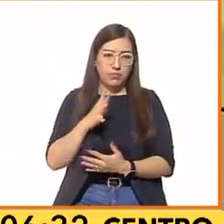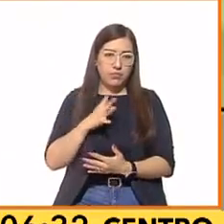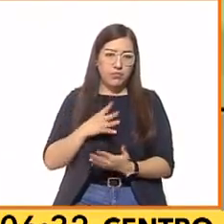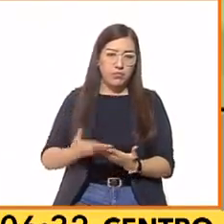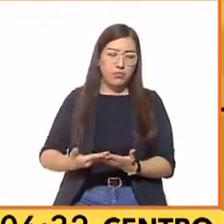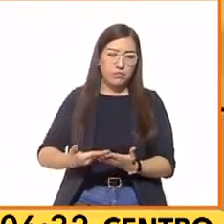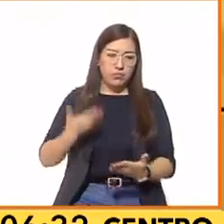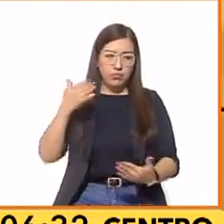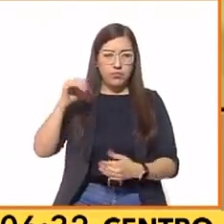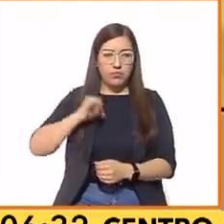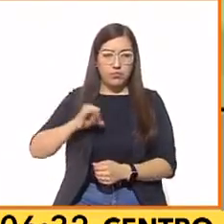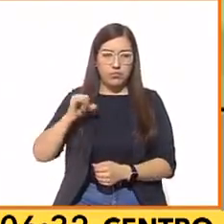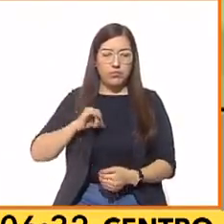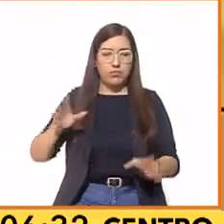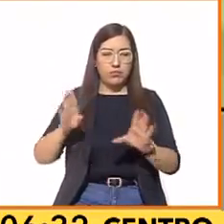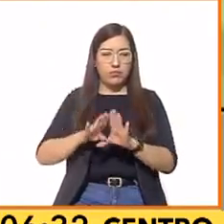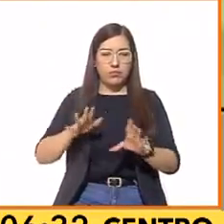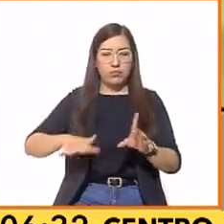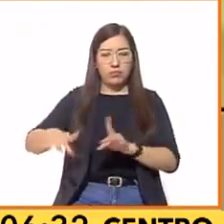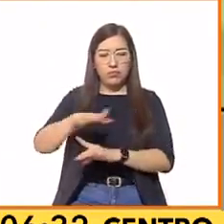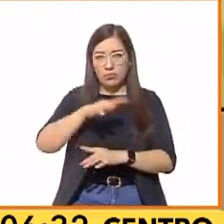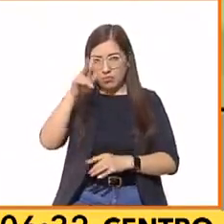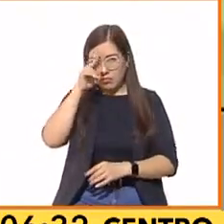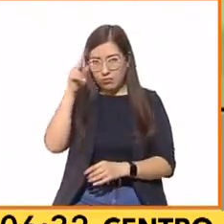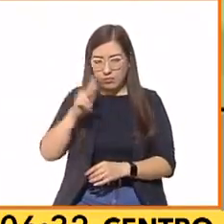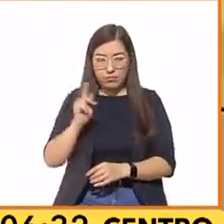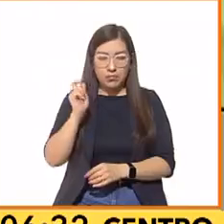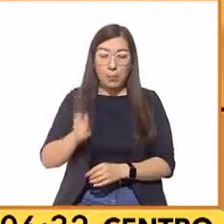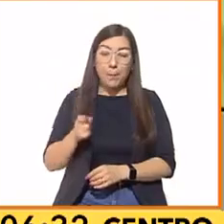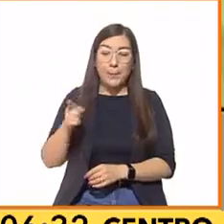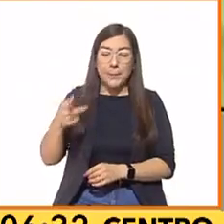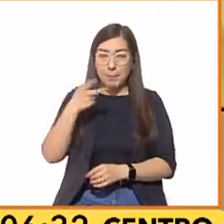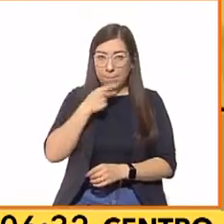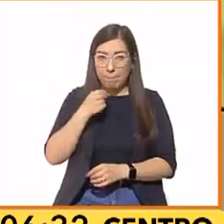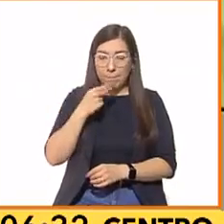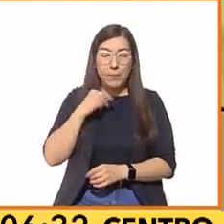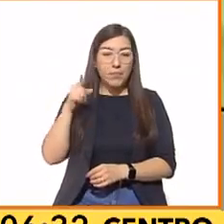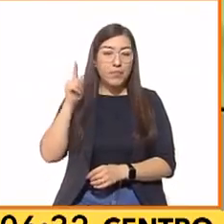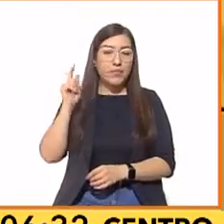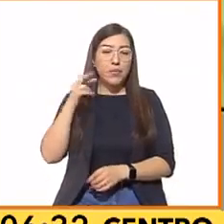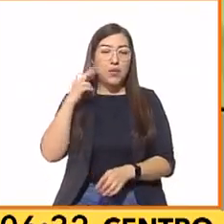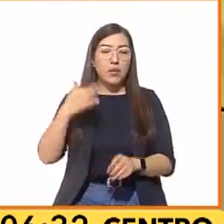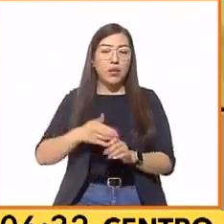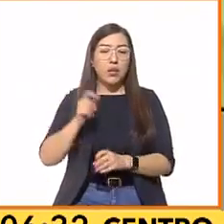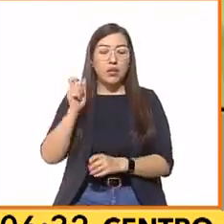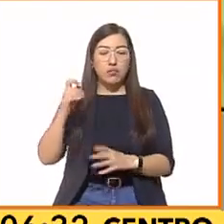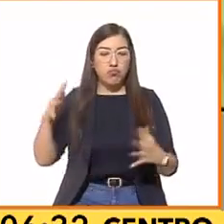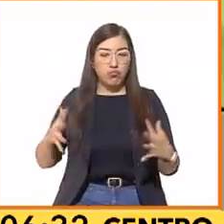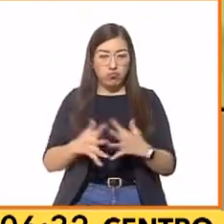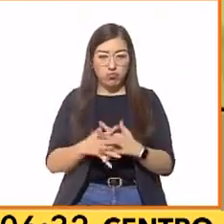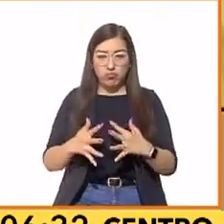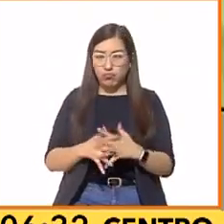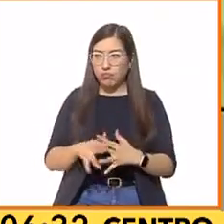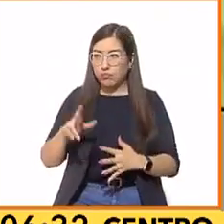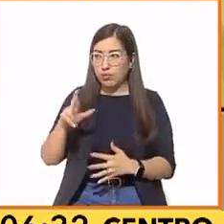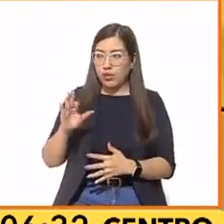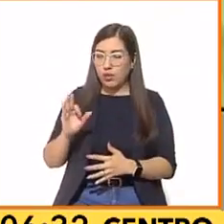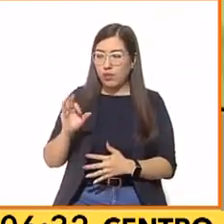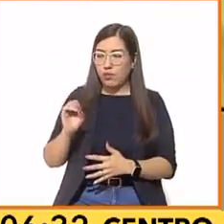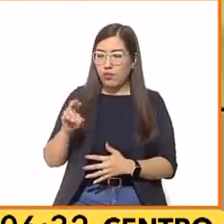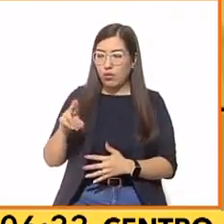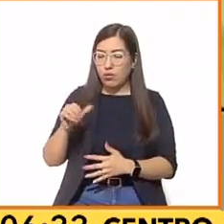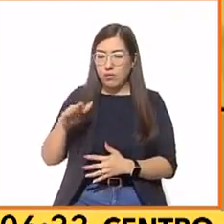épocas muy adversas, porque le tocó la guerra de reforma, una guerra civil